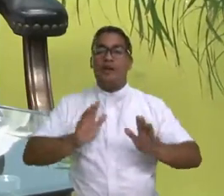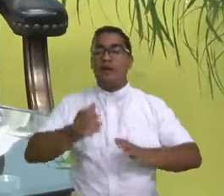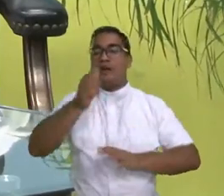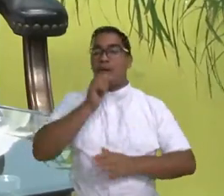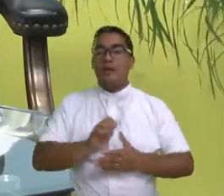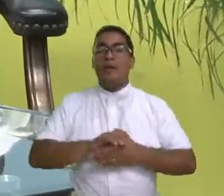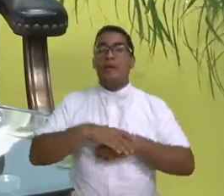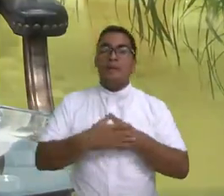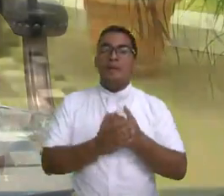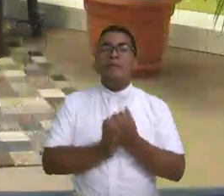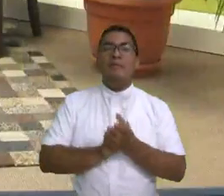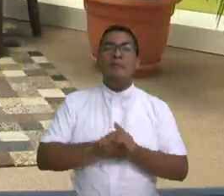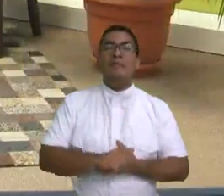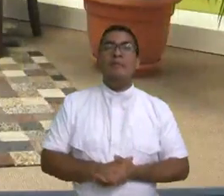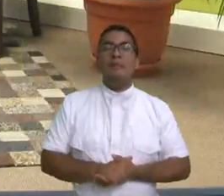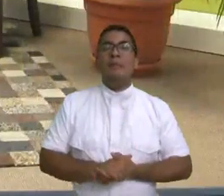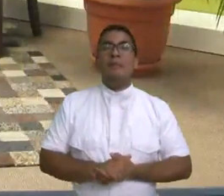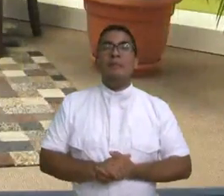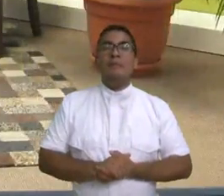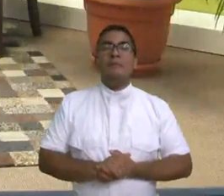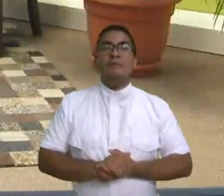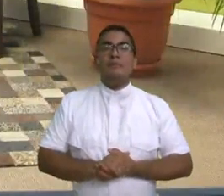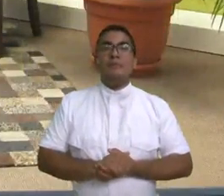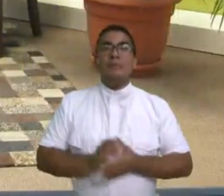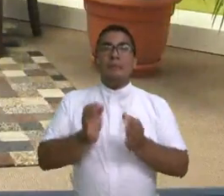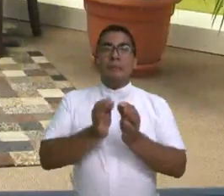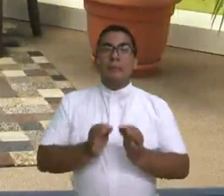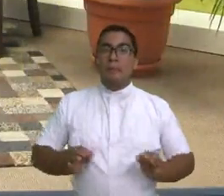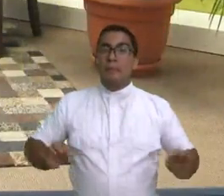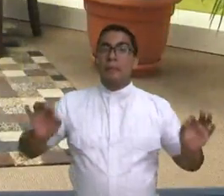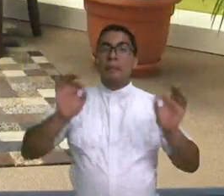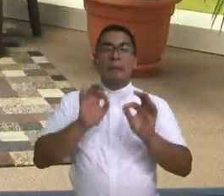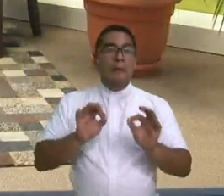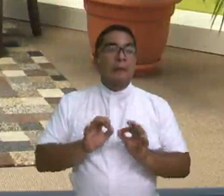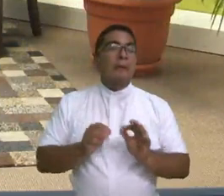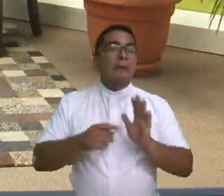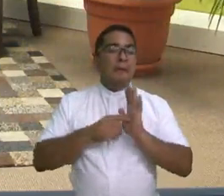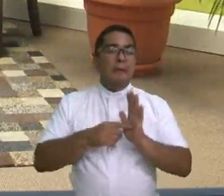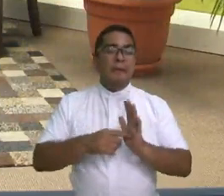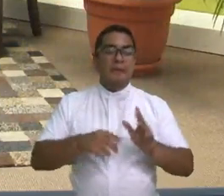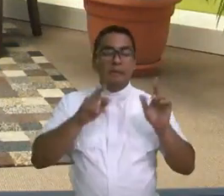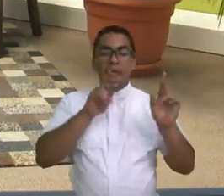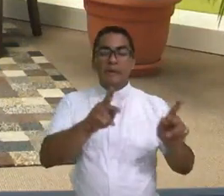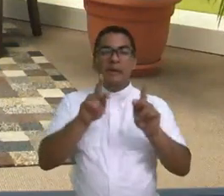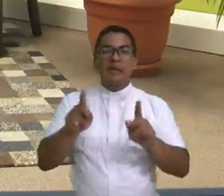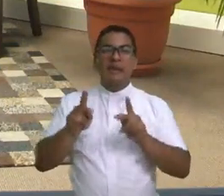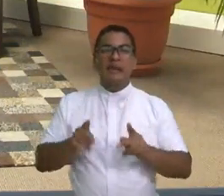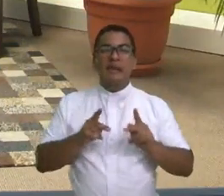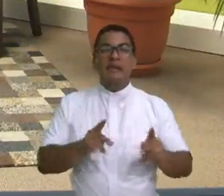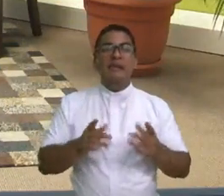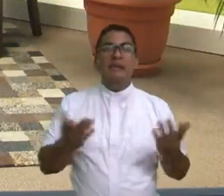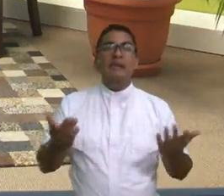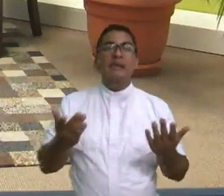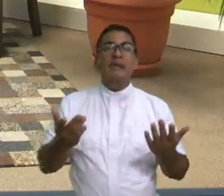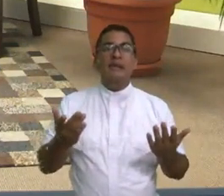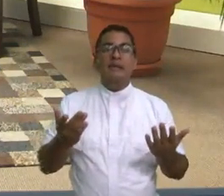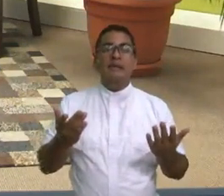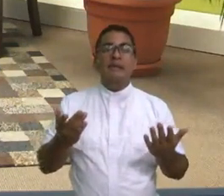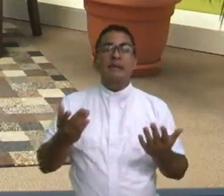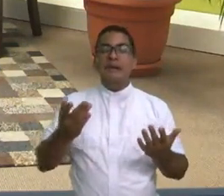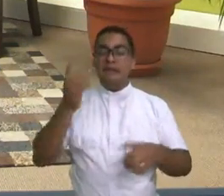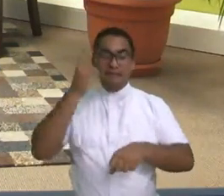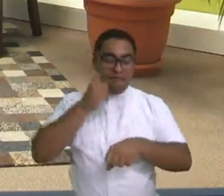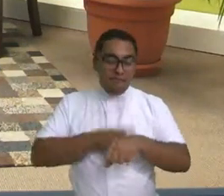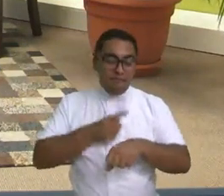manos. Es importante algo, doctor. La persona lo que menos invierte en